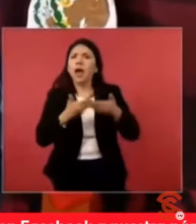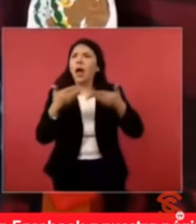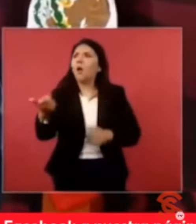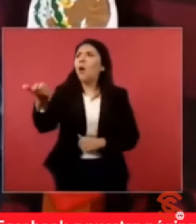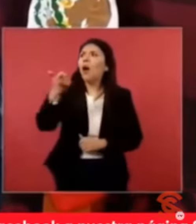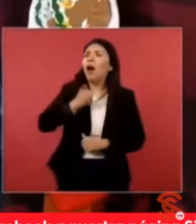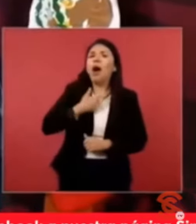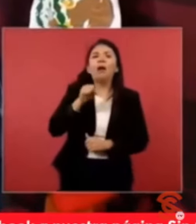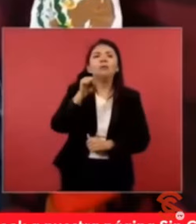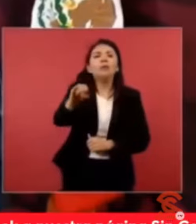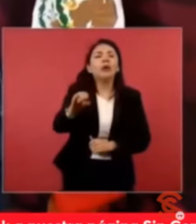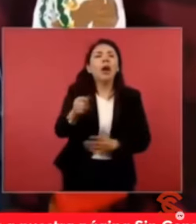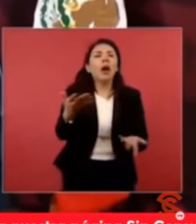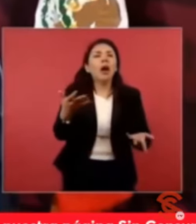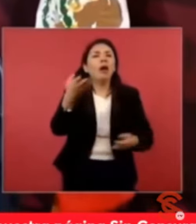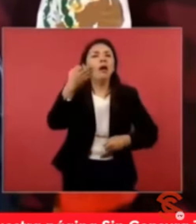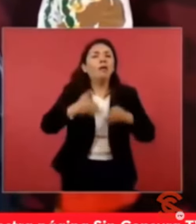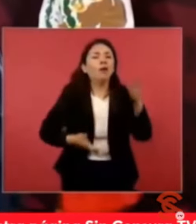¿Sí?